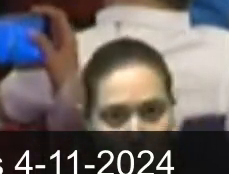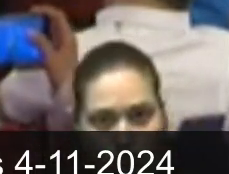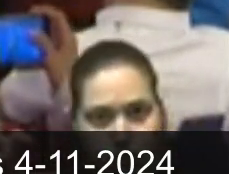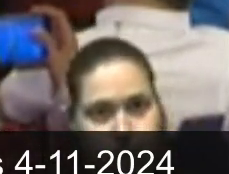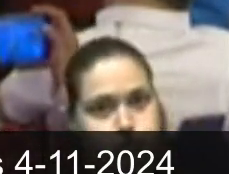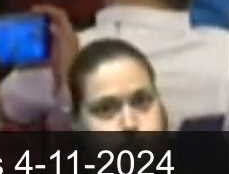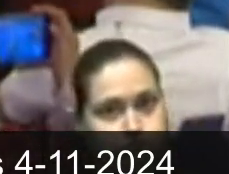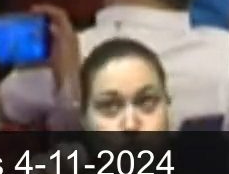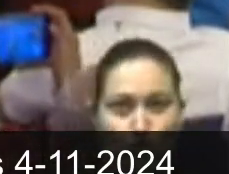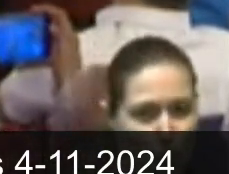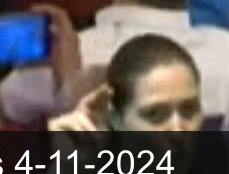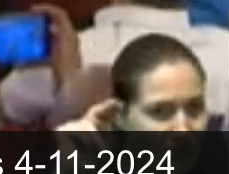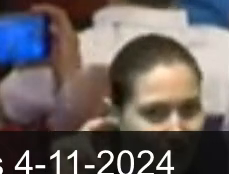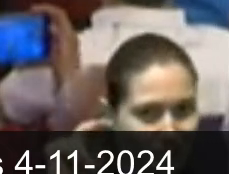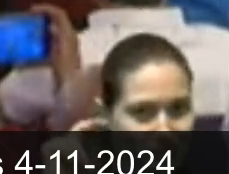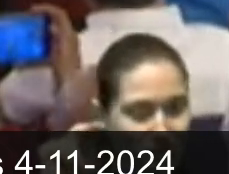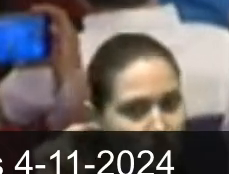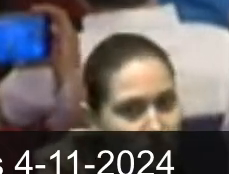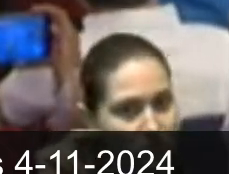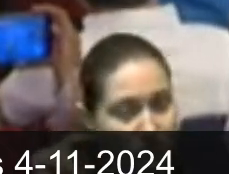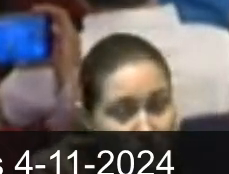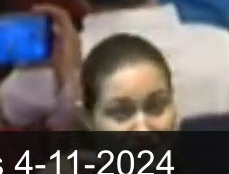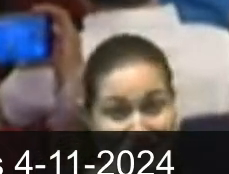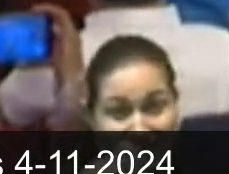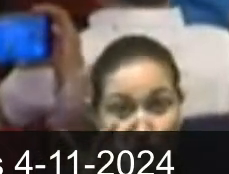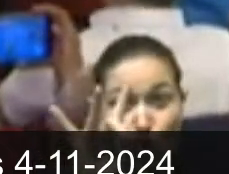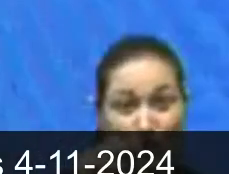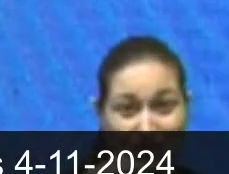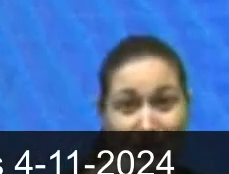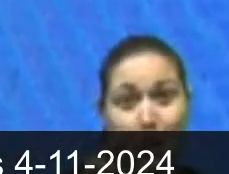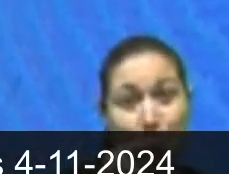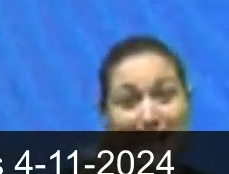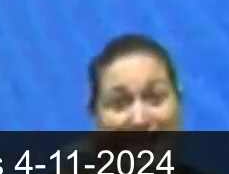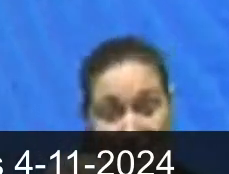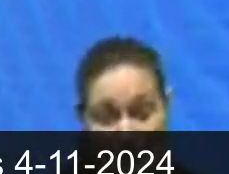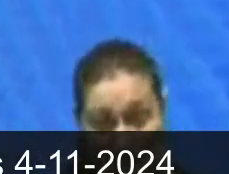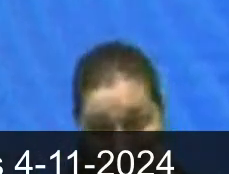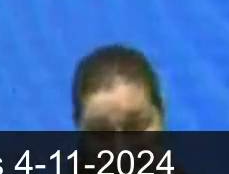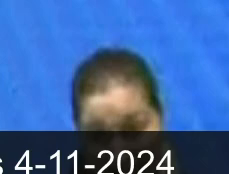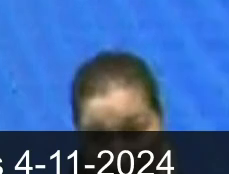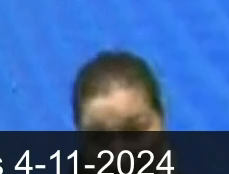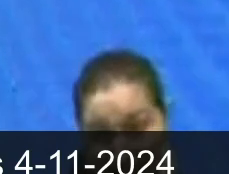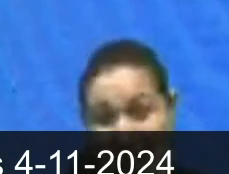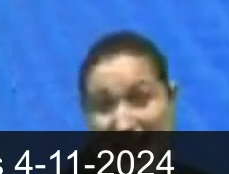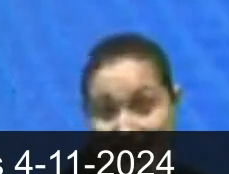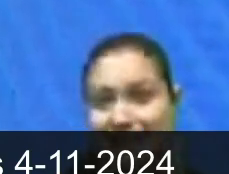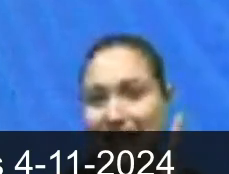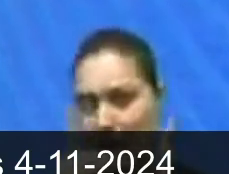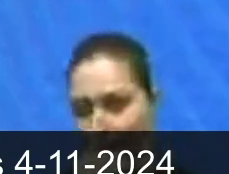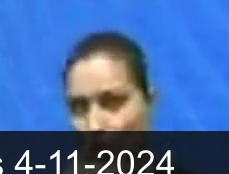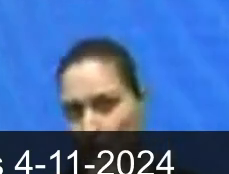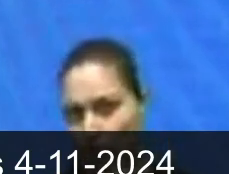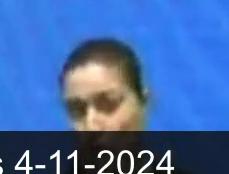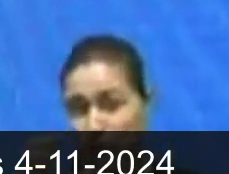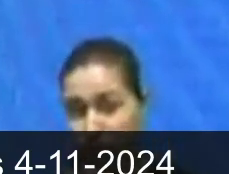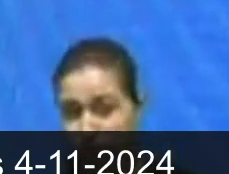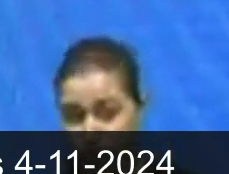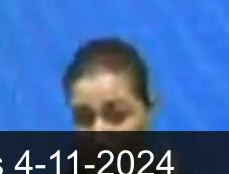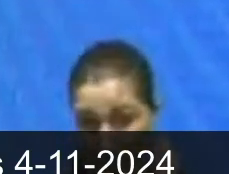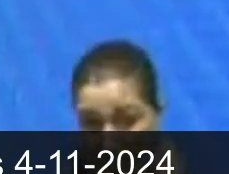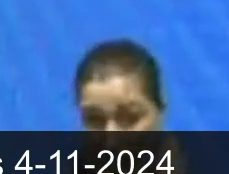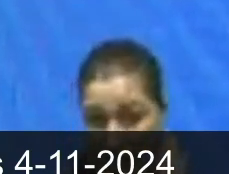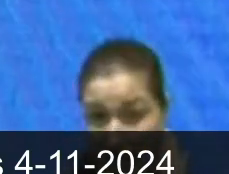lluvia que fueron superiores a 180 milímetros en Dajabón y que en toda la